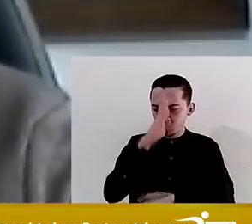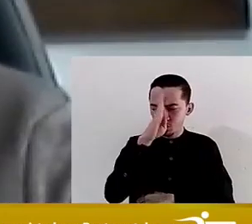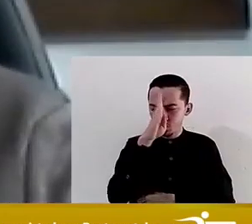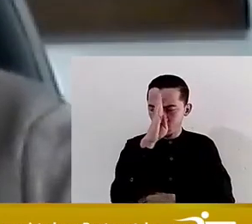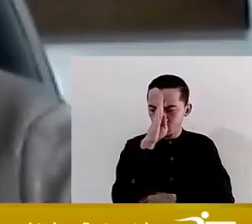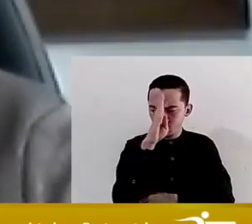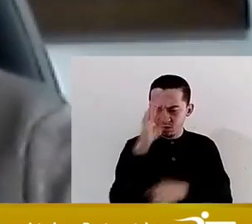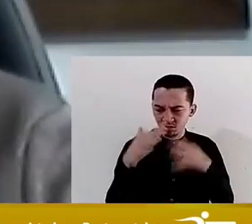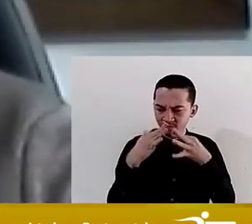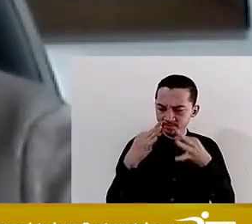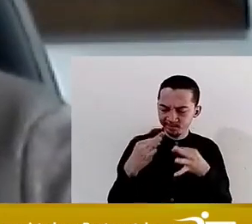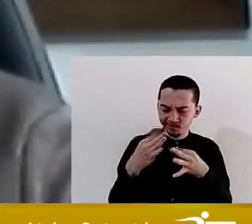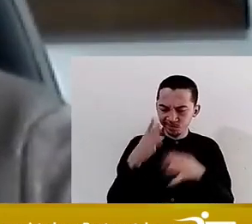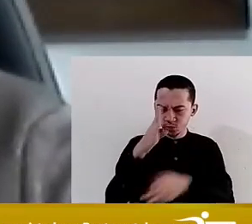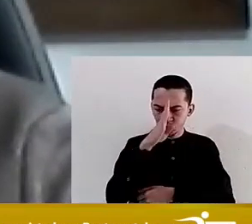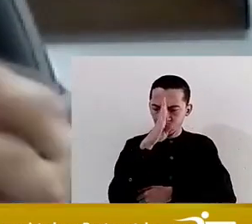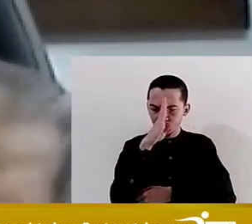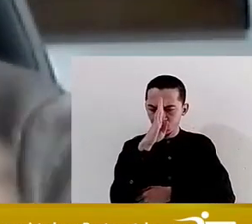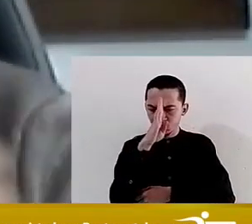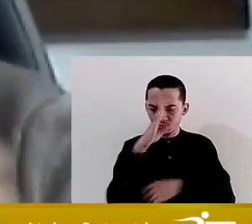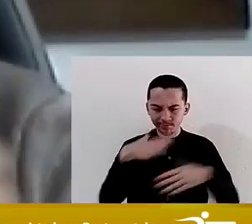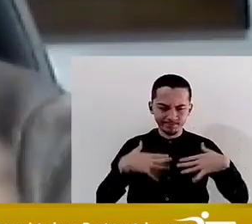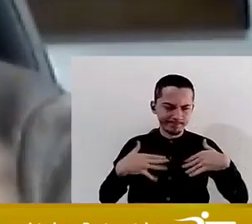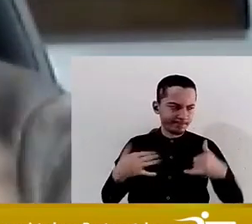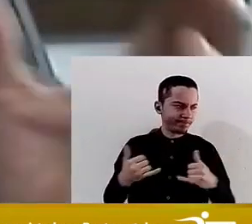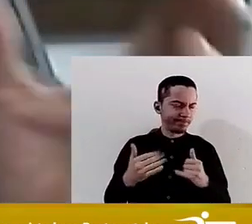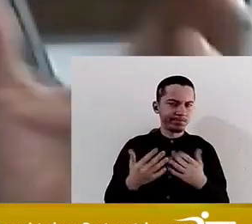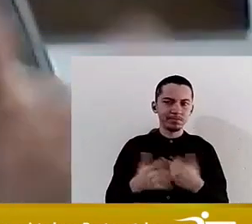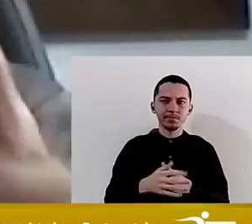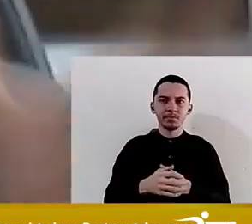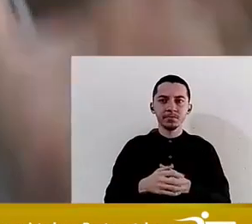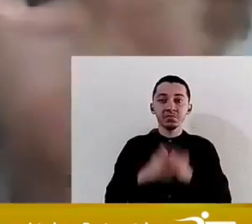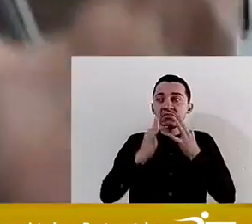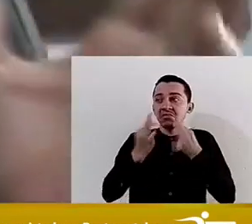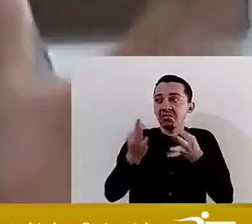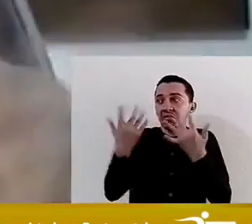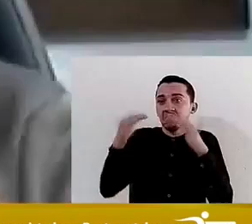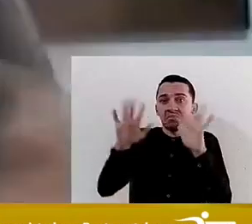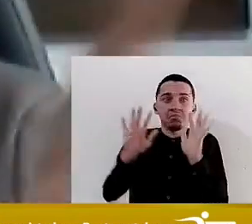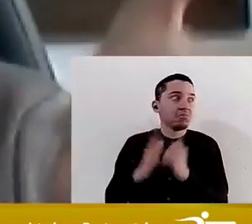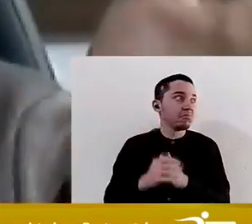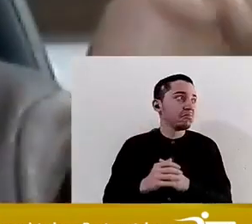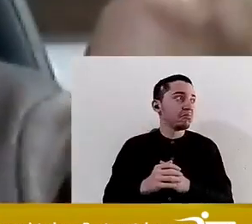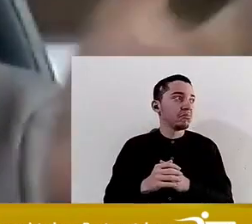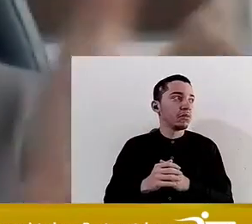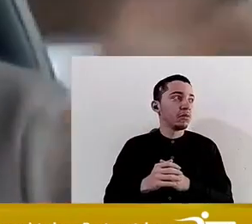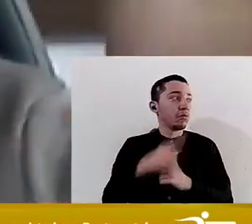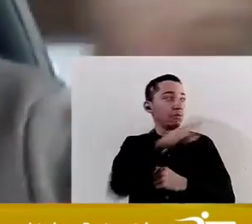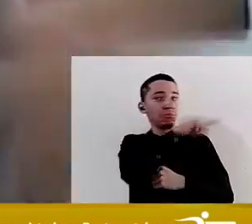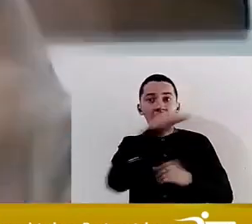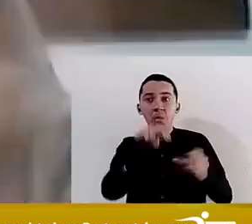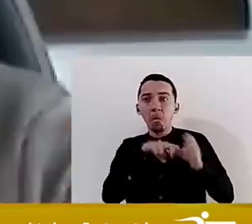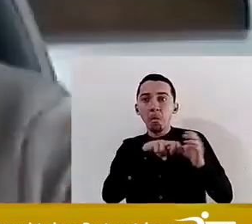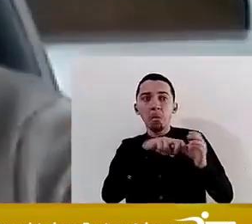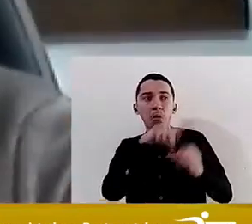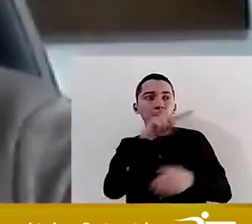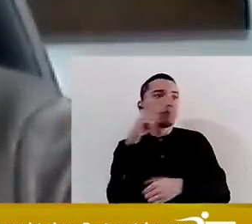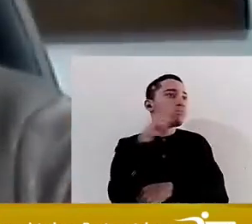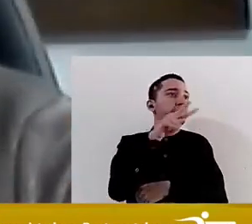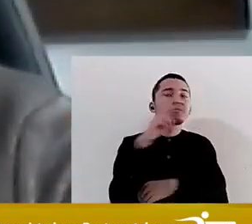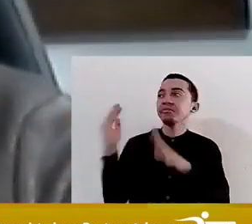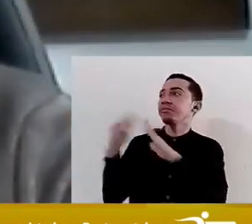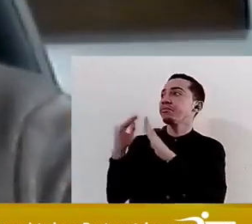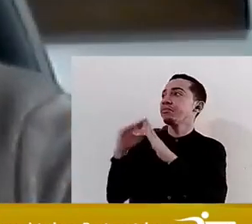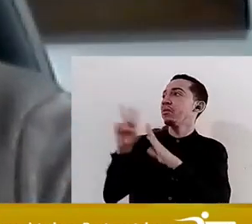que da felicidad. Era como creer en lo que sea, en el bus que pasó por ahí, en las casas que están